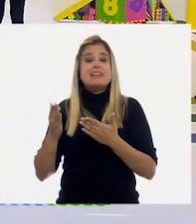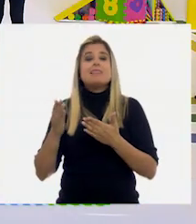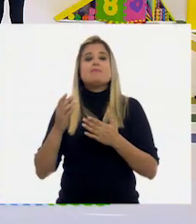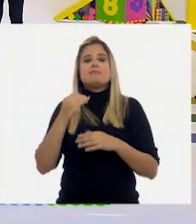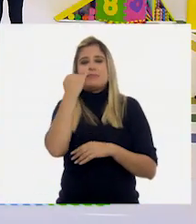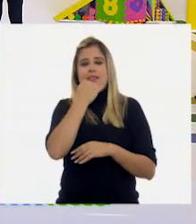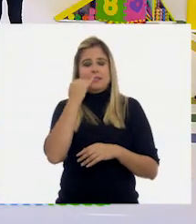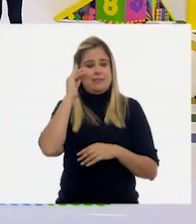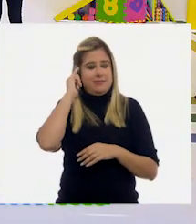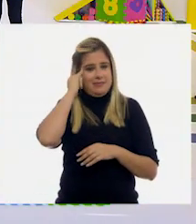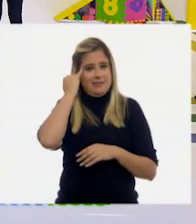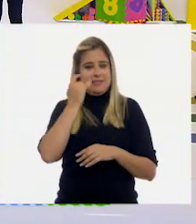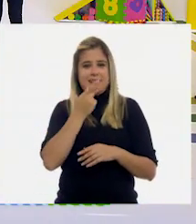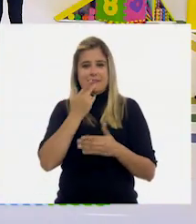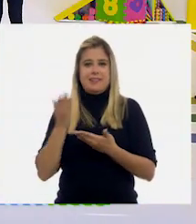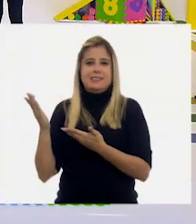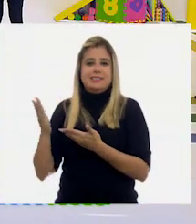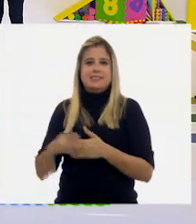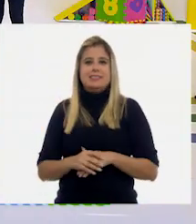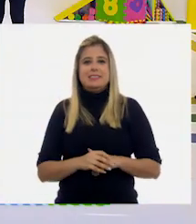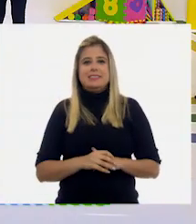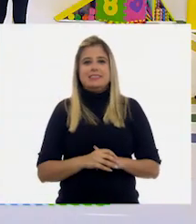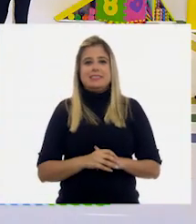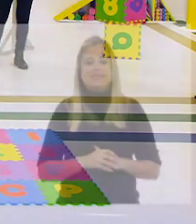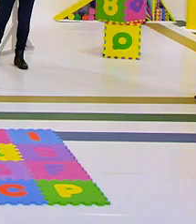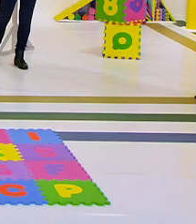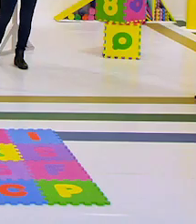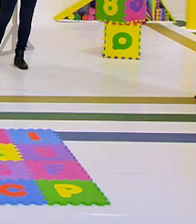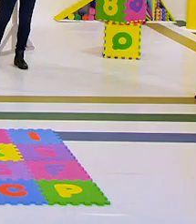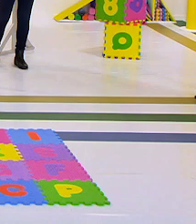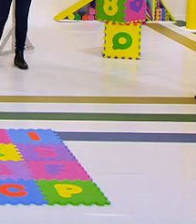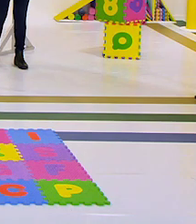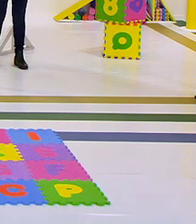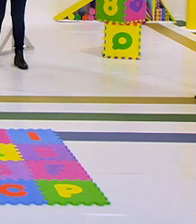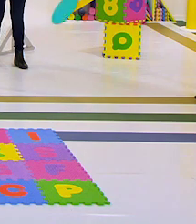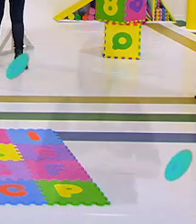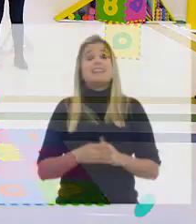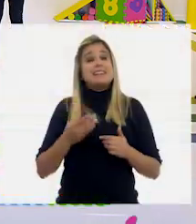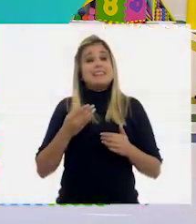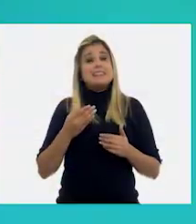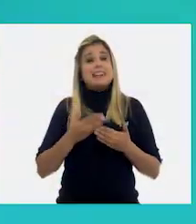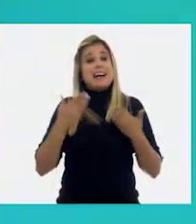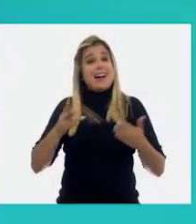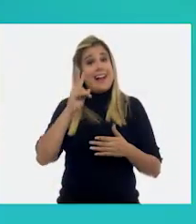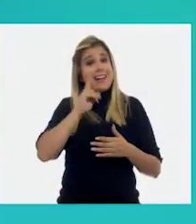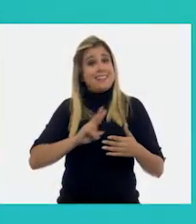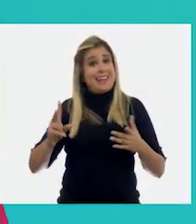¿Y un video? ¿Dendico yo? Pues vamos a verlo. A ver, ¿de qué se trata?